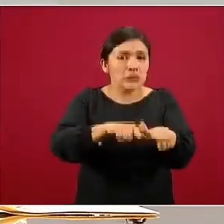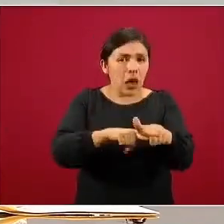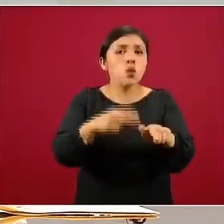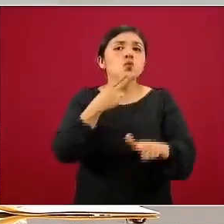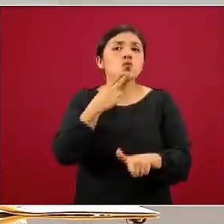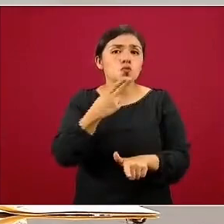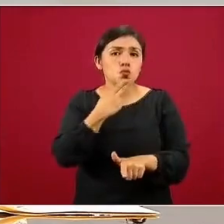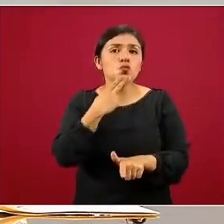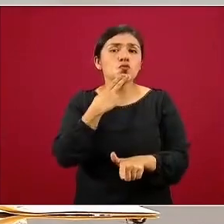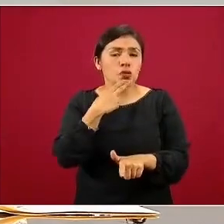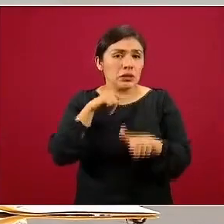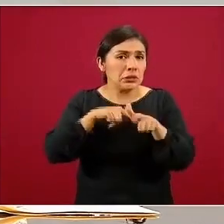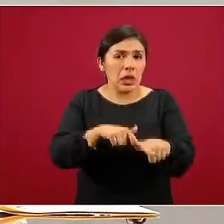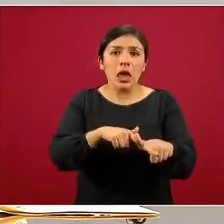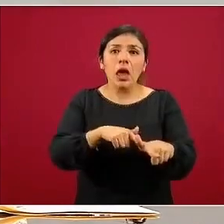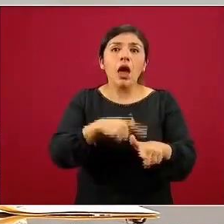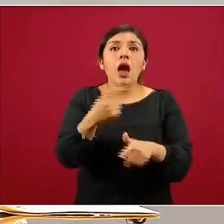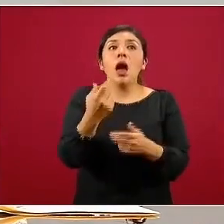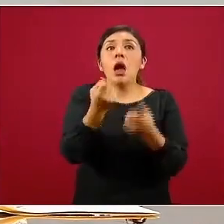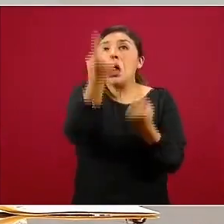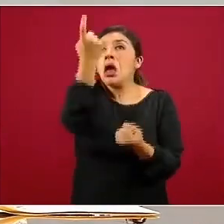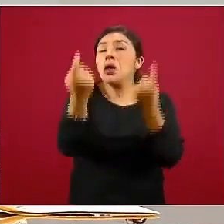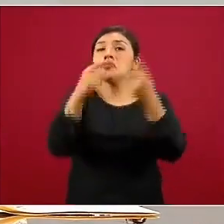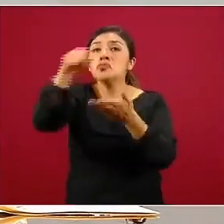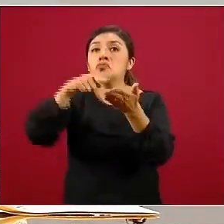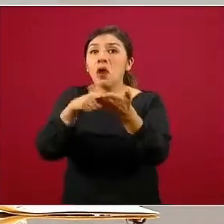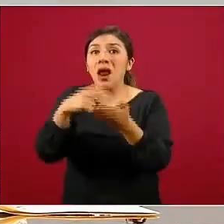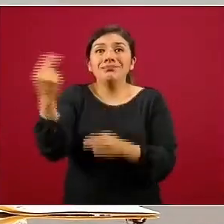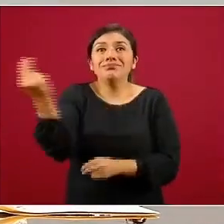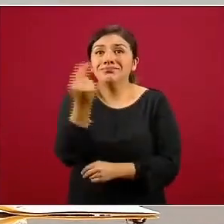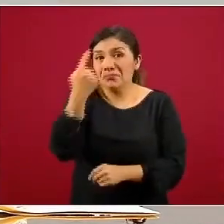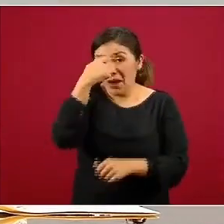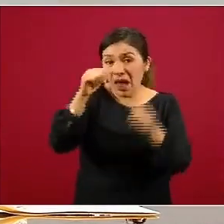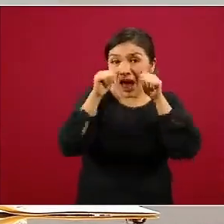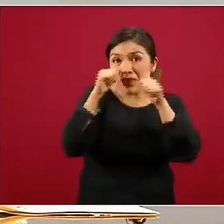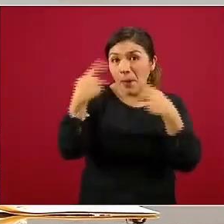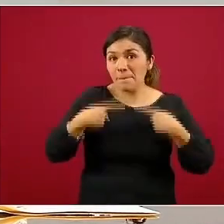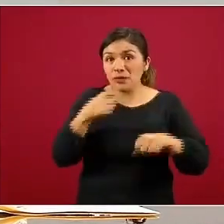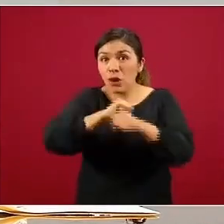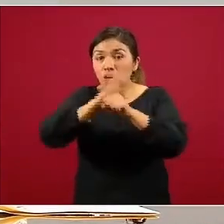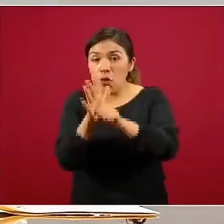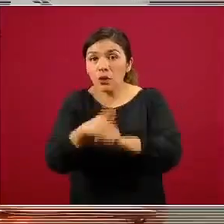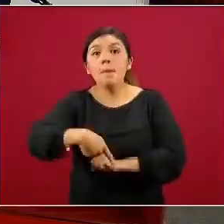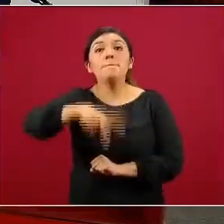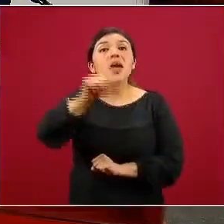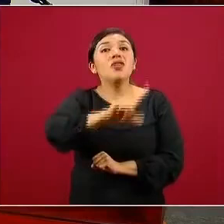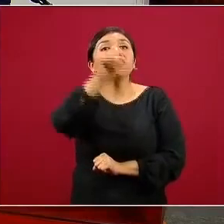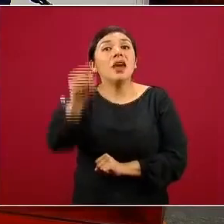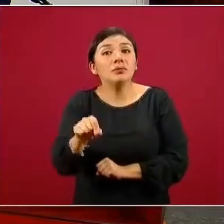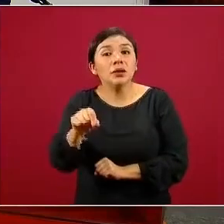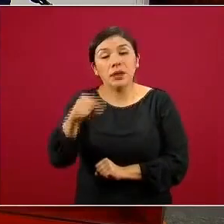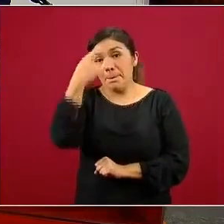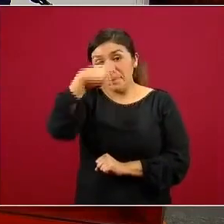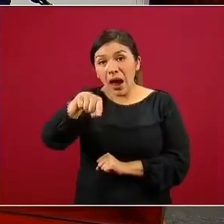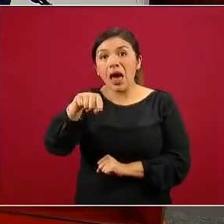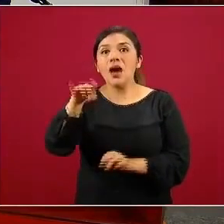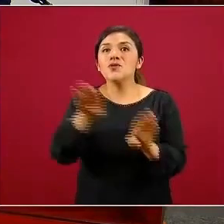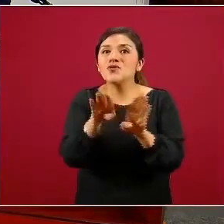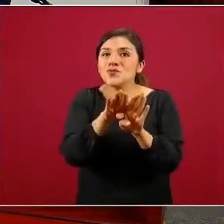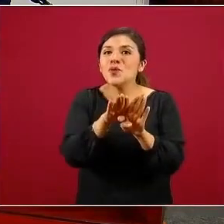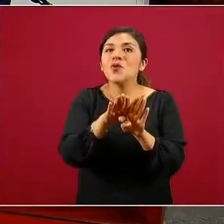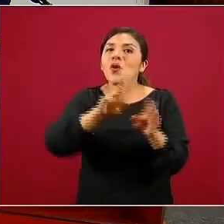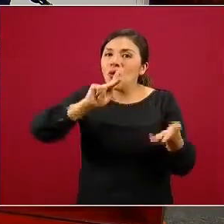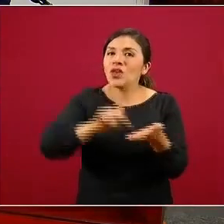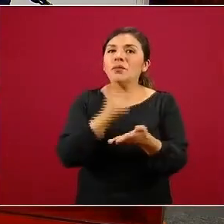seguirse utilizando en aquellos lugares donde sea necesario para atender pacientes COVID, pero después para recuperar justo